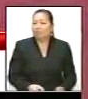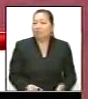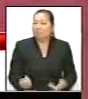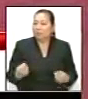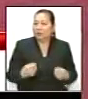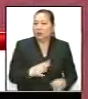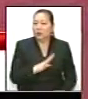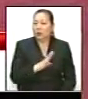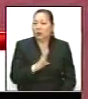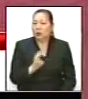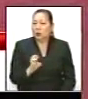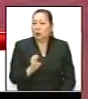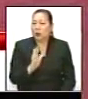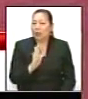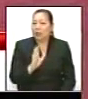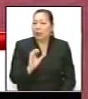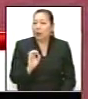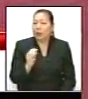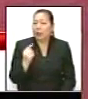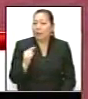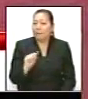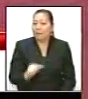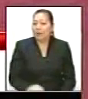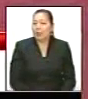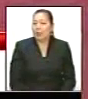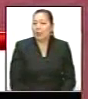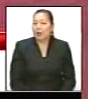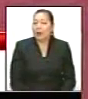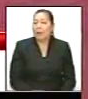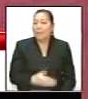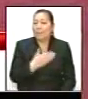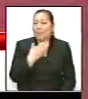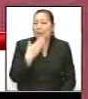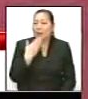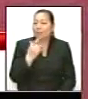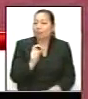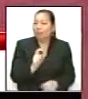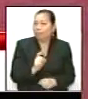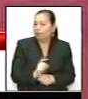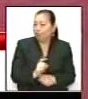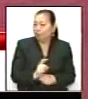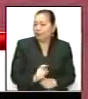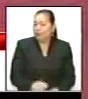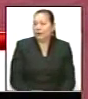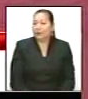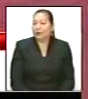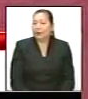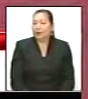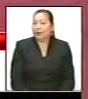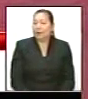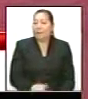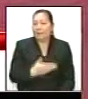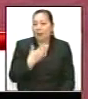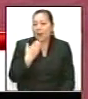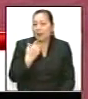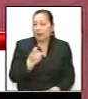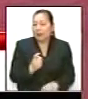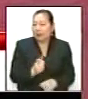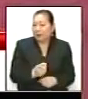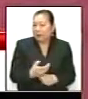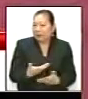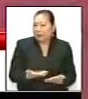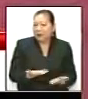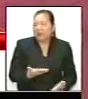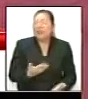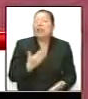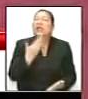invertir 450 millones en mejorar capacidades, ¿no? En mejorar capacidades.